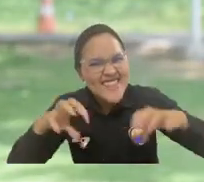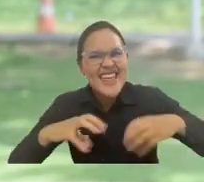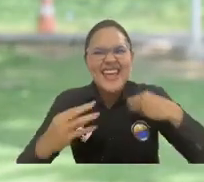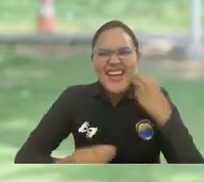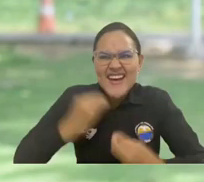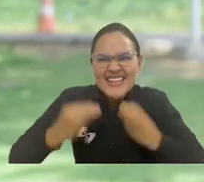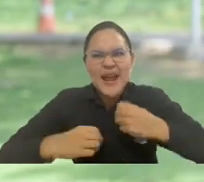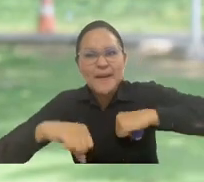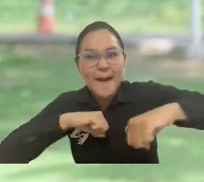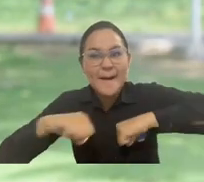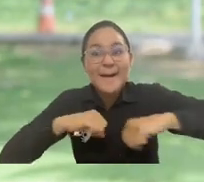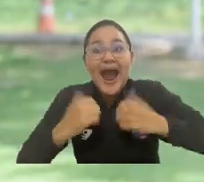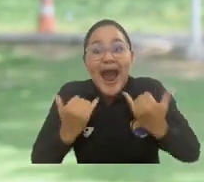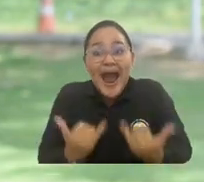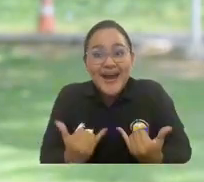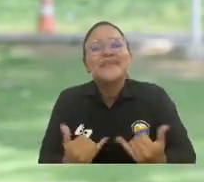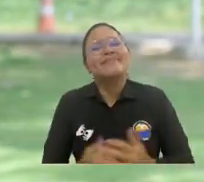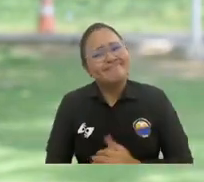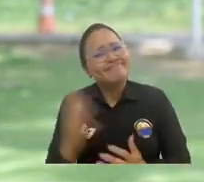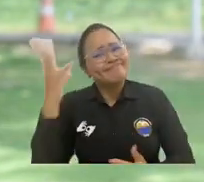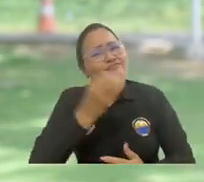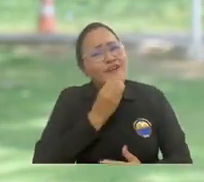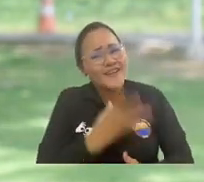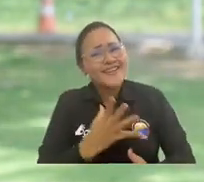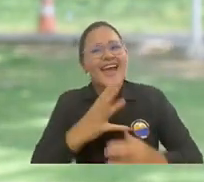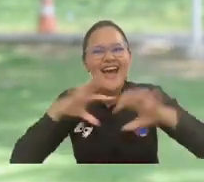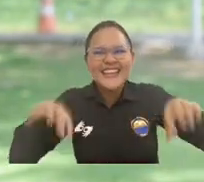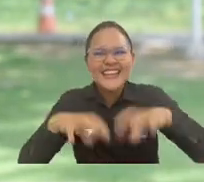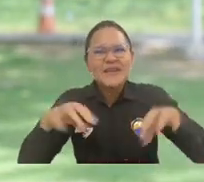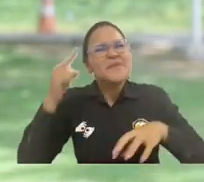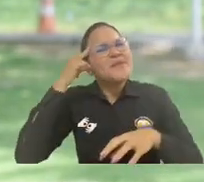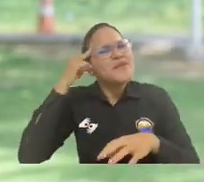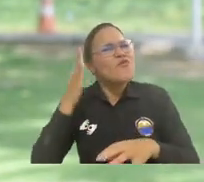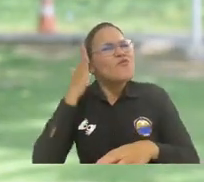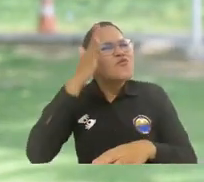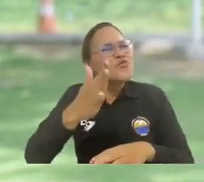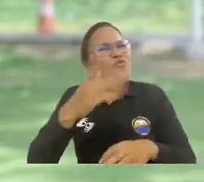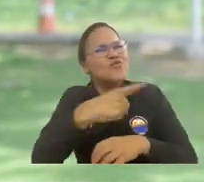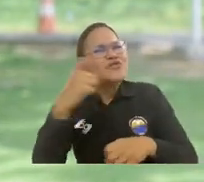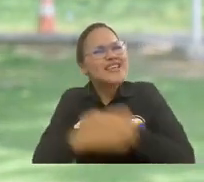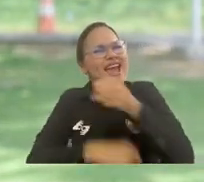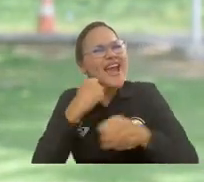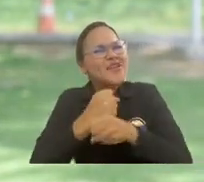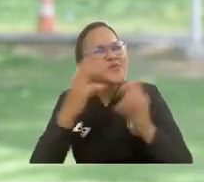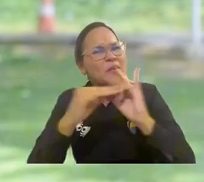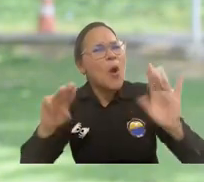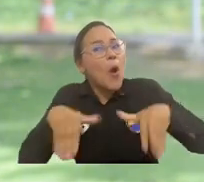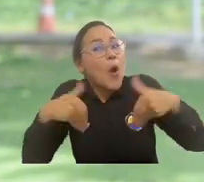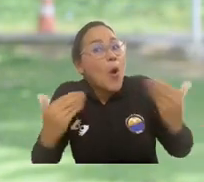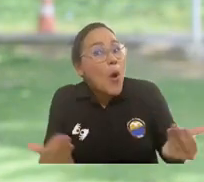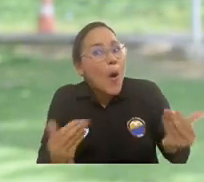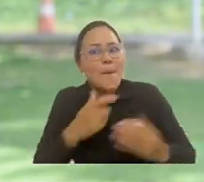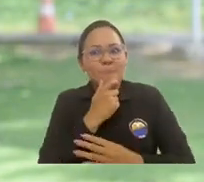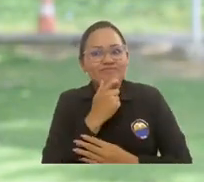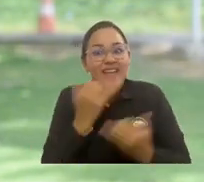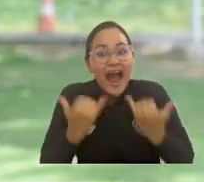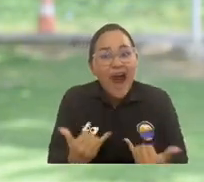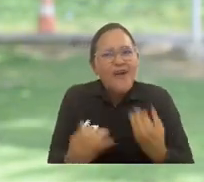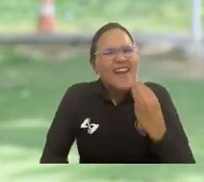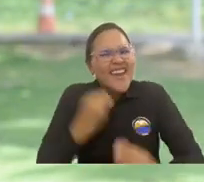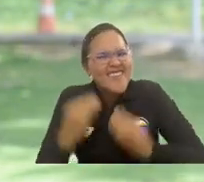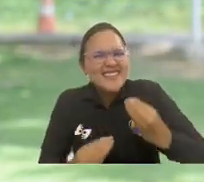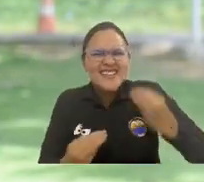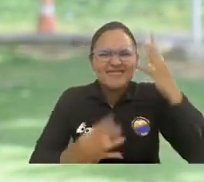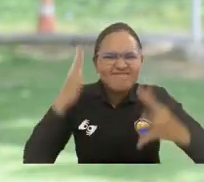futuro debemos hacer los cambios y debemos Trazar la hoja de ruta desde el día de hoy entonces creo que fue una actividad muy bonita de pensar cómo estaremos